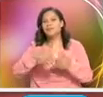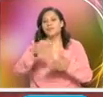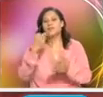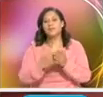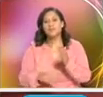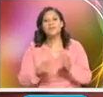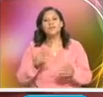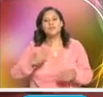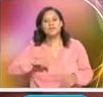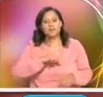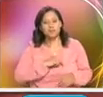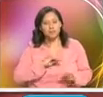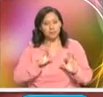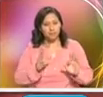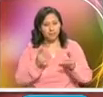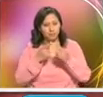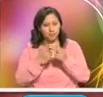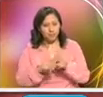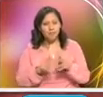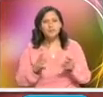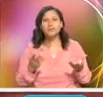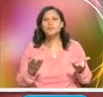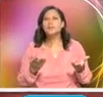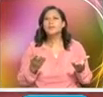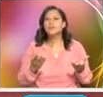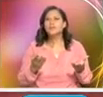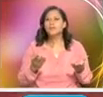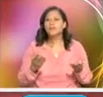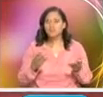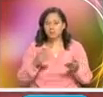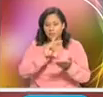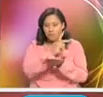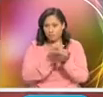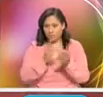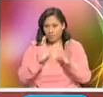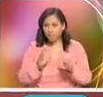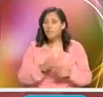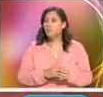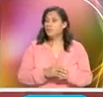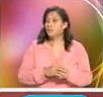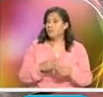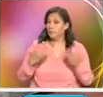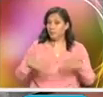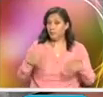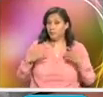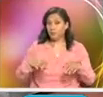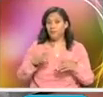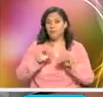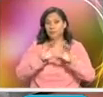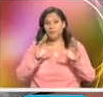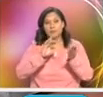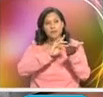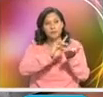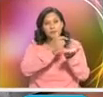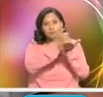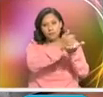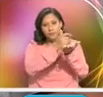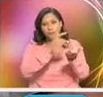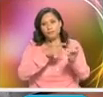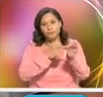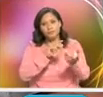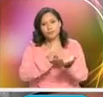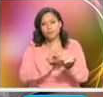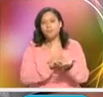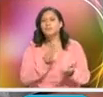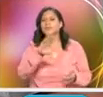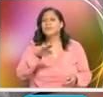pues estamos arrancando ya con este programa para atenderlos. Claro, para seguir apoyando a la gente, ¿no? Así es.